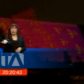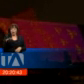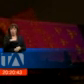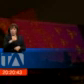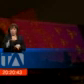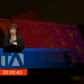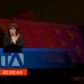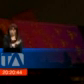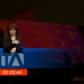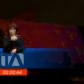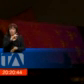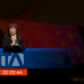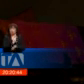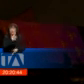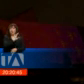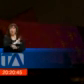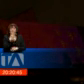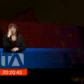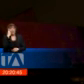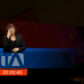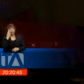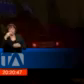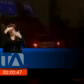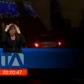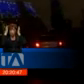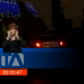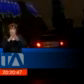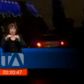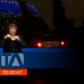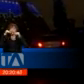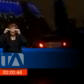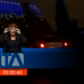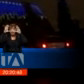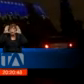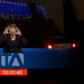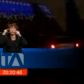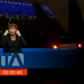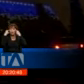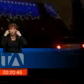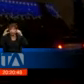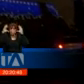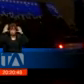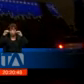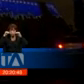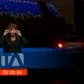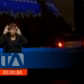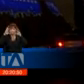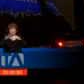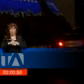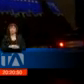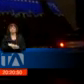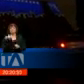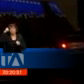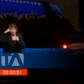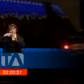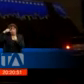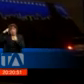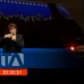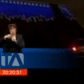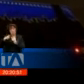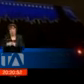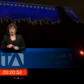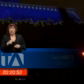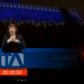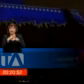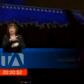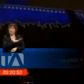Colegio San Gabriel observaron que la Virgen abría y cerraba sus ojos. Este acontecimiento está dentro de una actividad particular de los ex